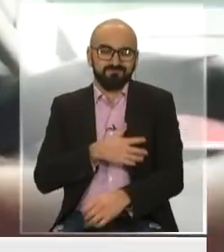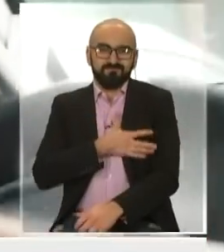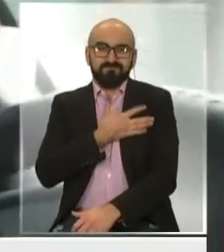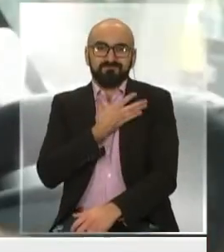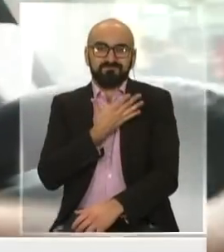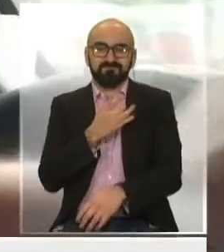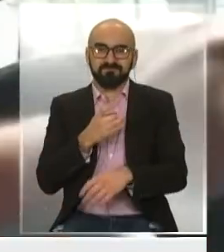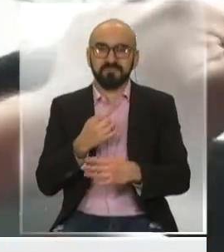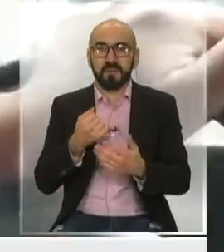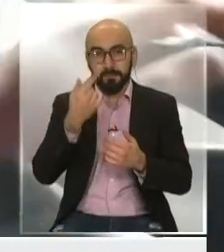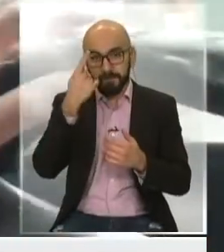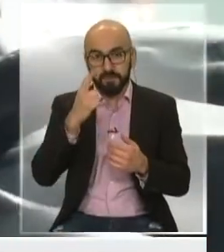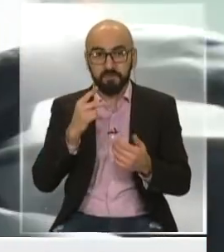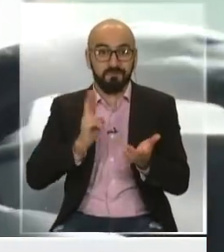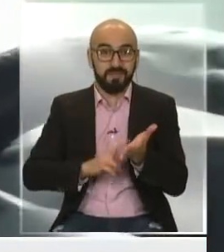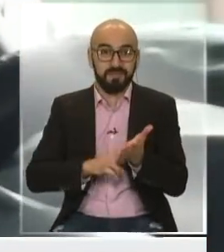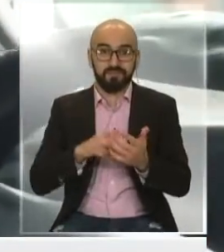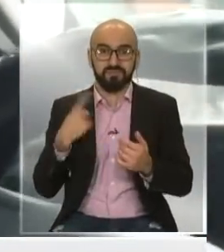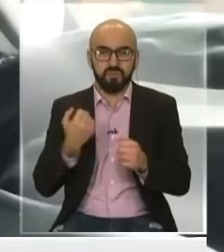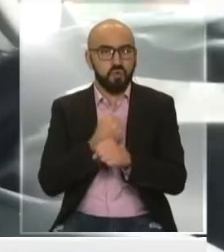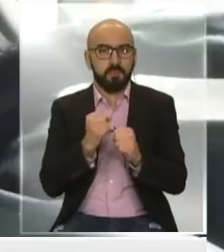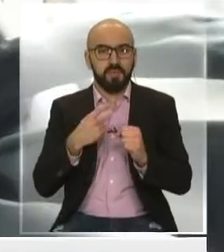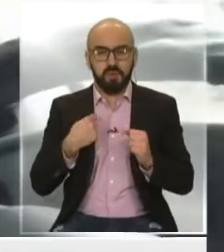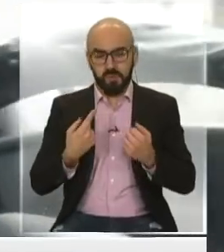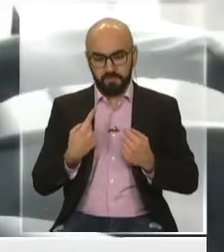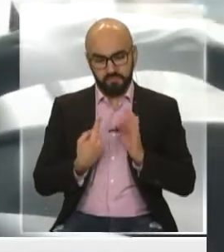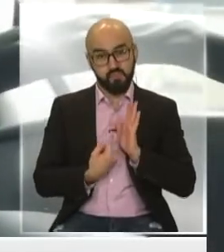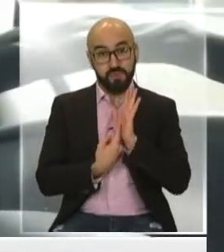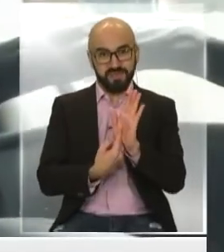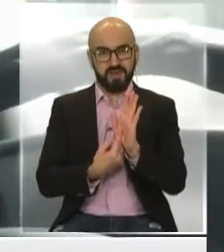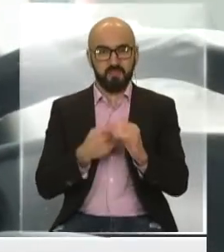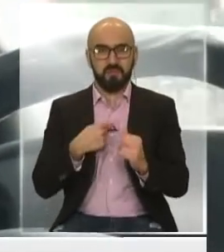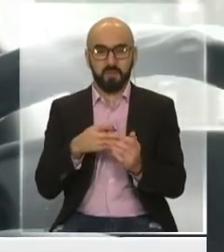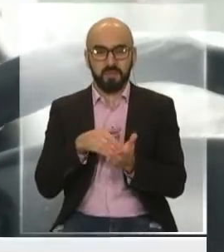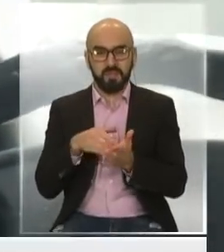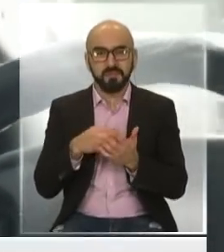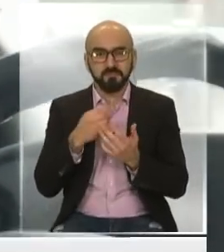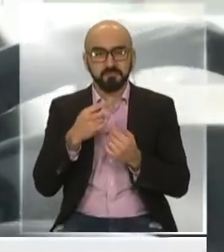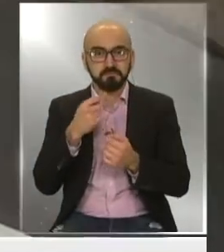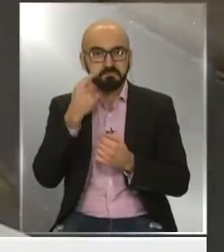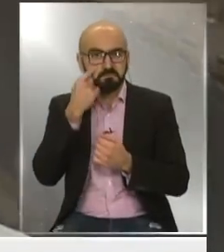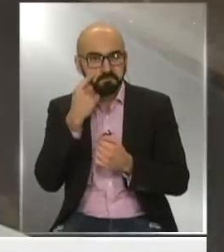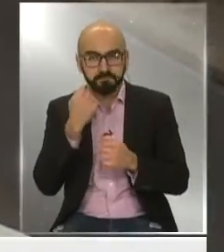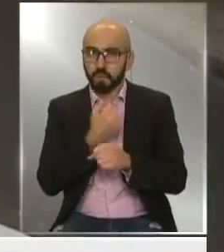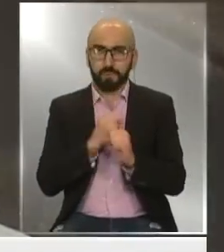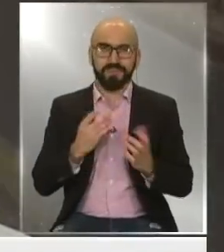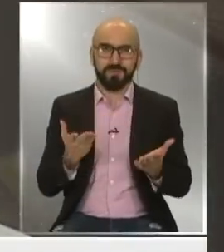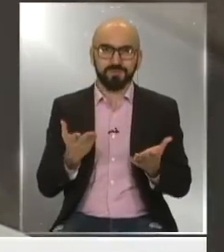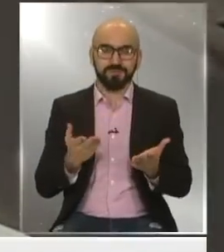pero nosotros de cierta manera no podemos mostrar debilidad ante el caso porque nosotros nos podemos doblar.